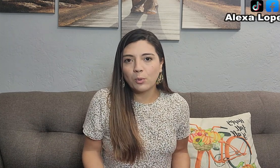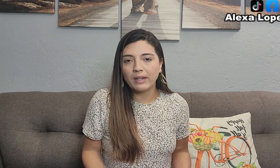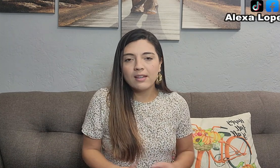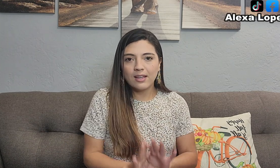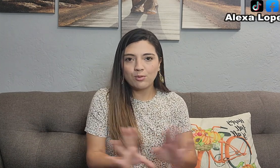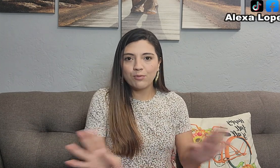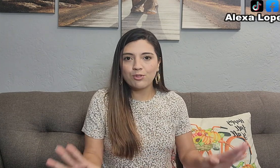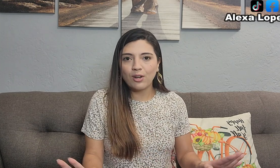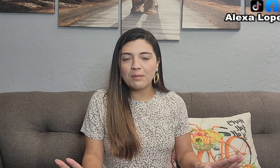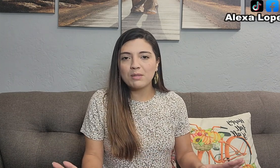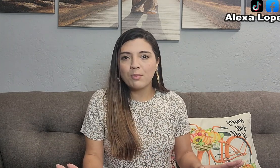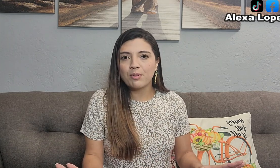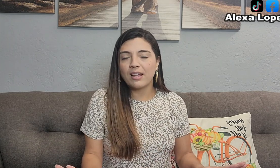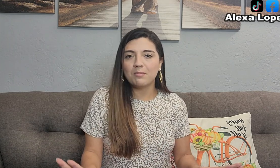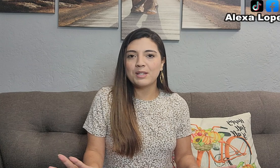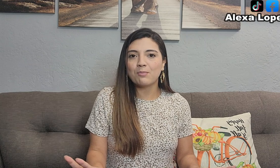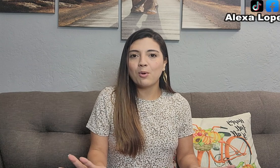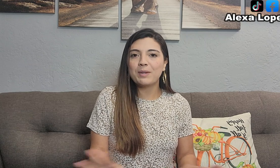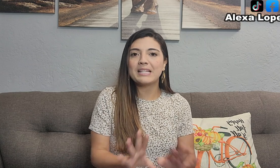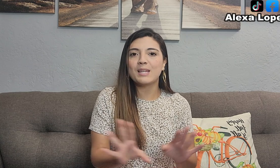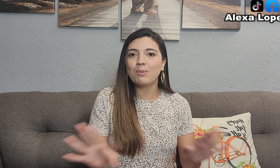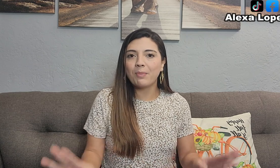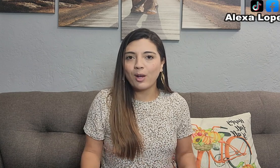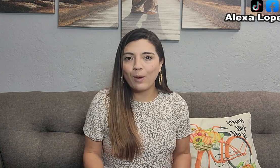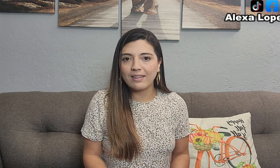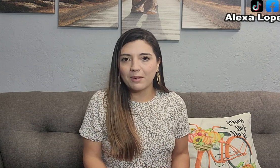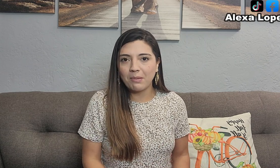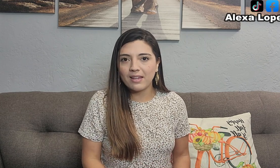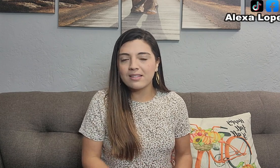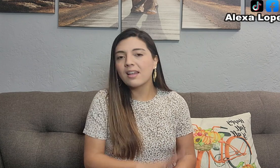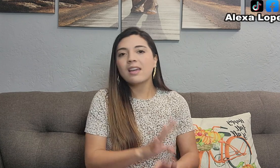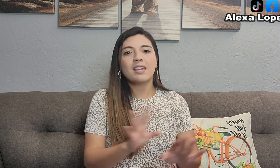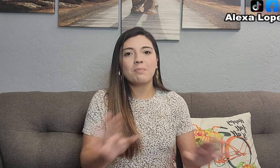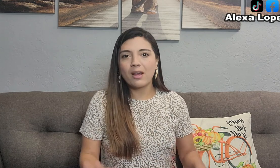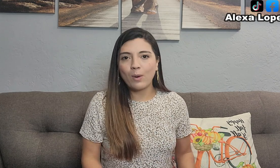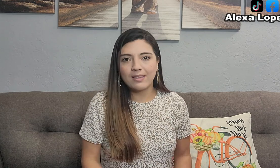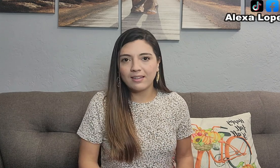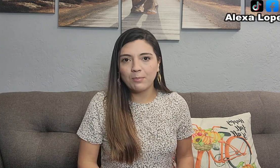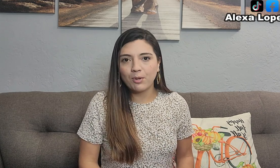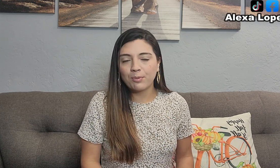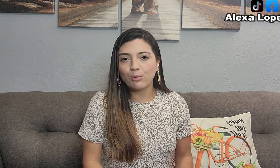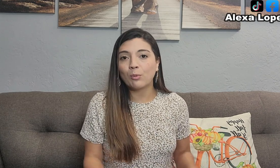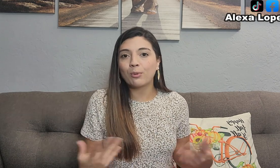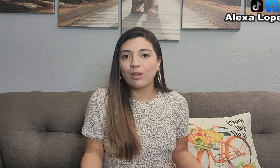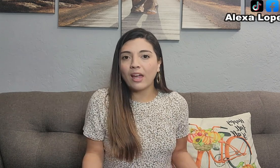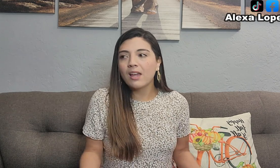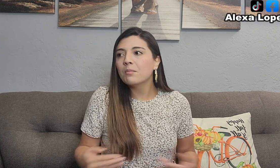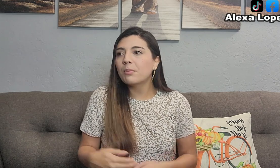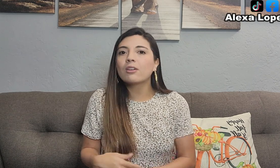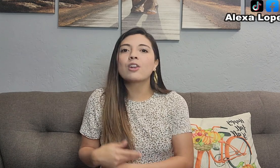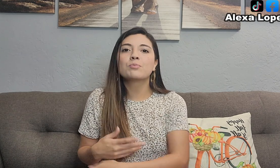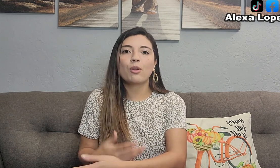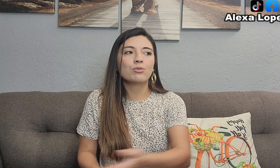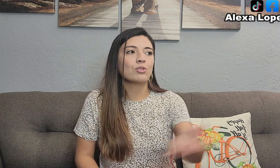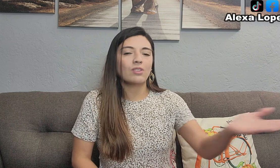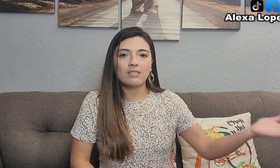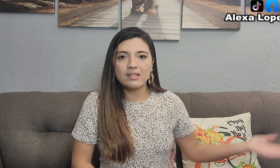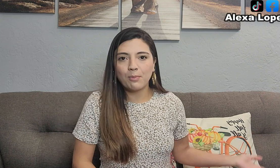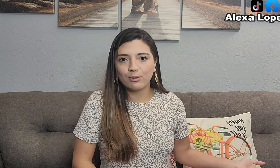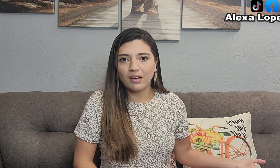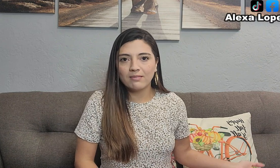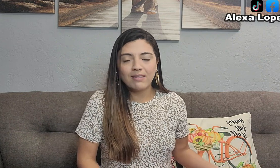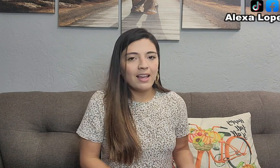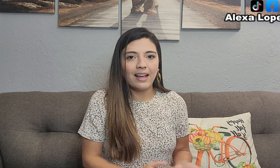productos suben. Eso funciona el mismo principio para cualquier país y para cualquier tipo de producto. ¿Por qué? Porque los productos